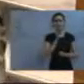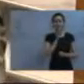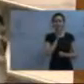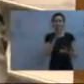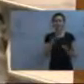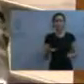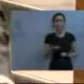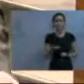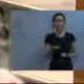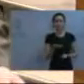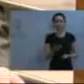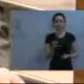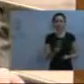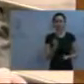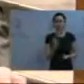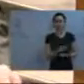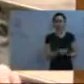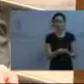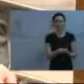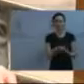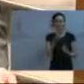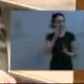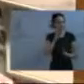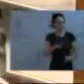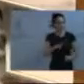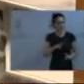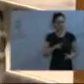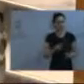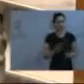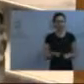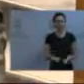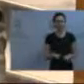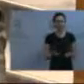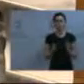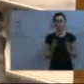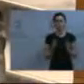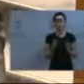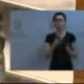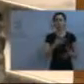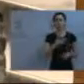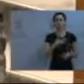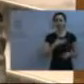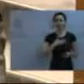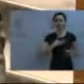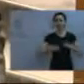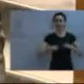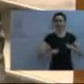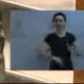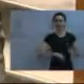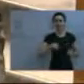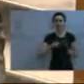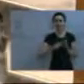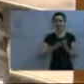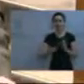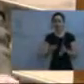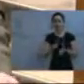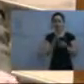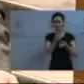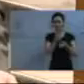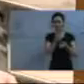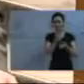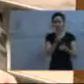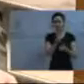este sentido, le reconozco que con medios propios la Dirección General de Tecnologías de Información y